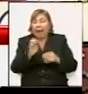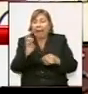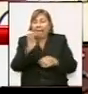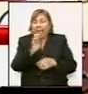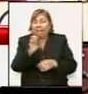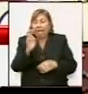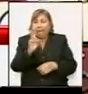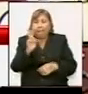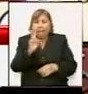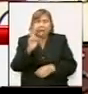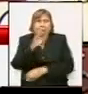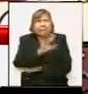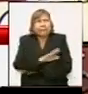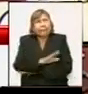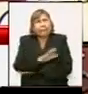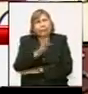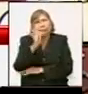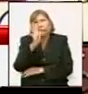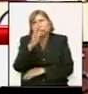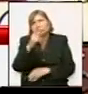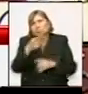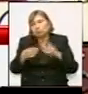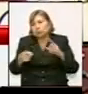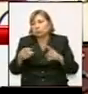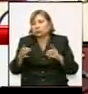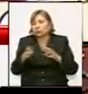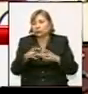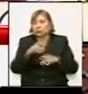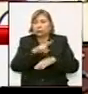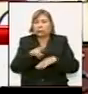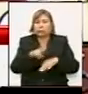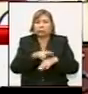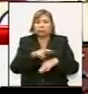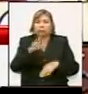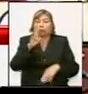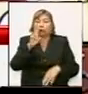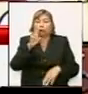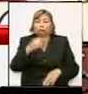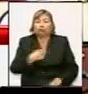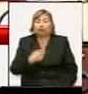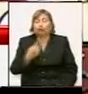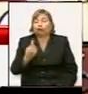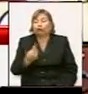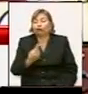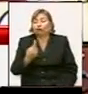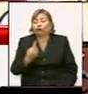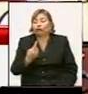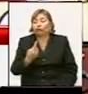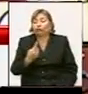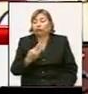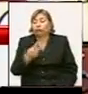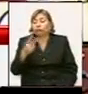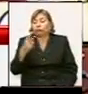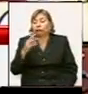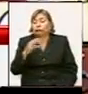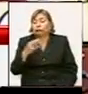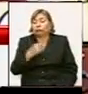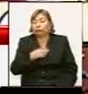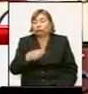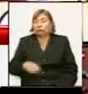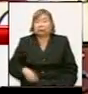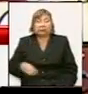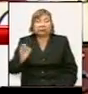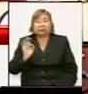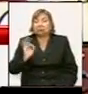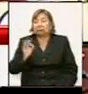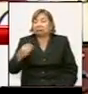día viernes en la tarde, a las 5:30 de la tarde, una reunión que duró como 2 horas. Estuve solo como vicepresidente de la comisión, no vino ningún